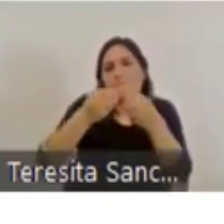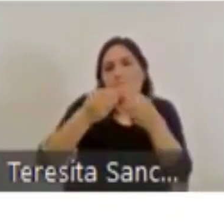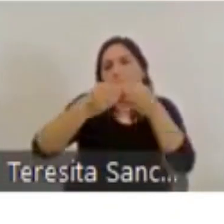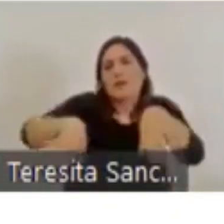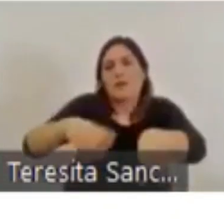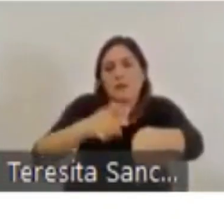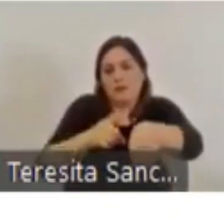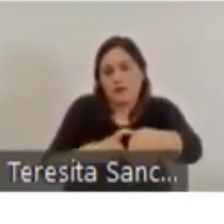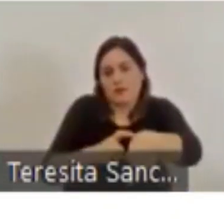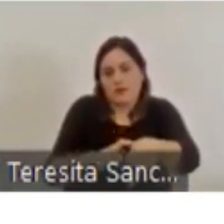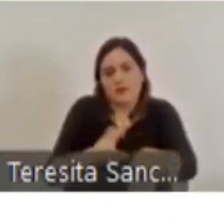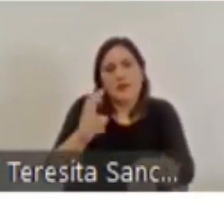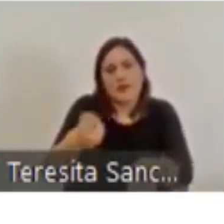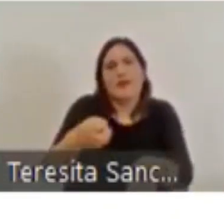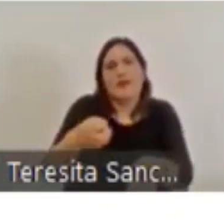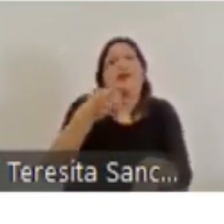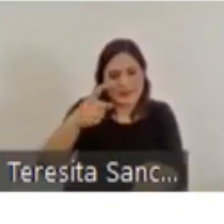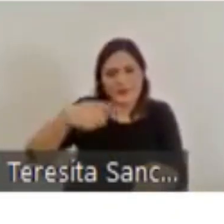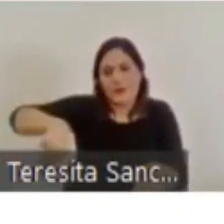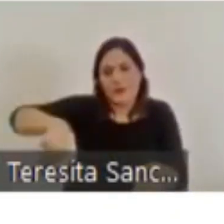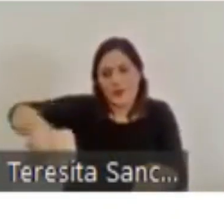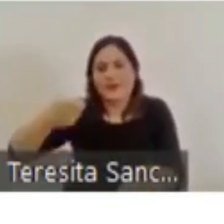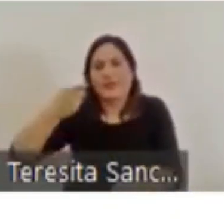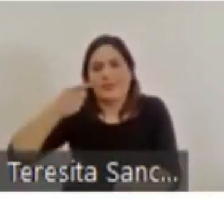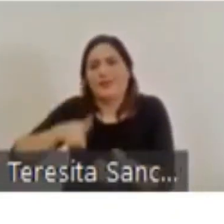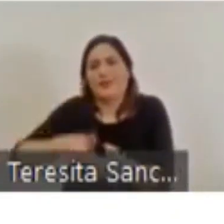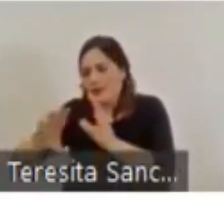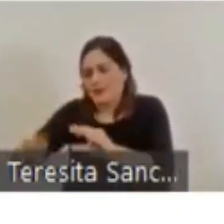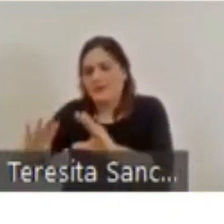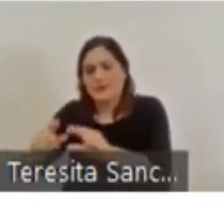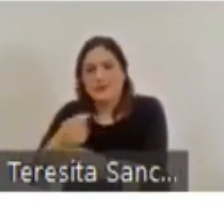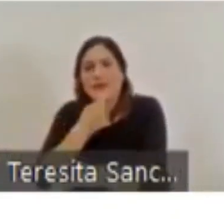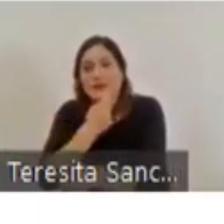Y esta enseñanza, pues de alguna manera